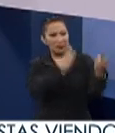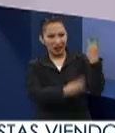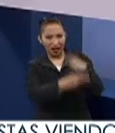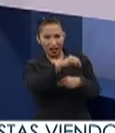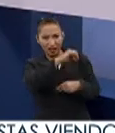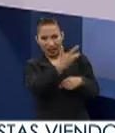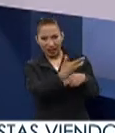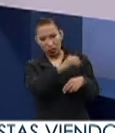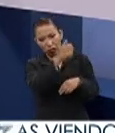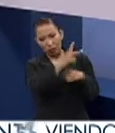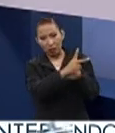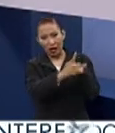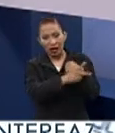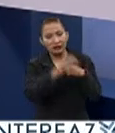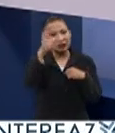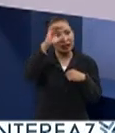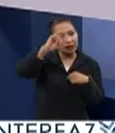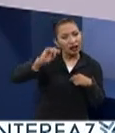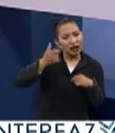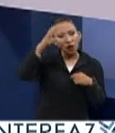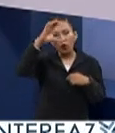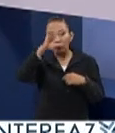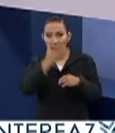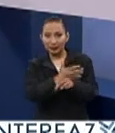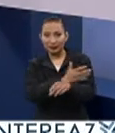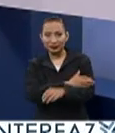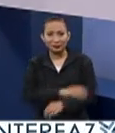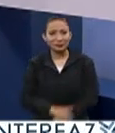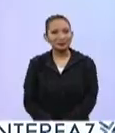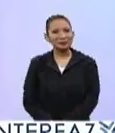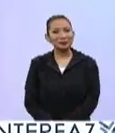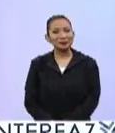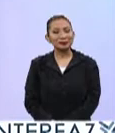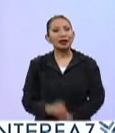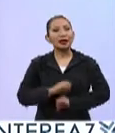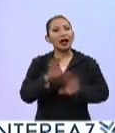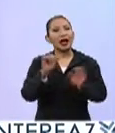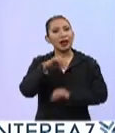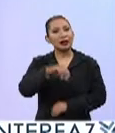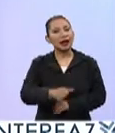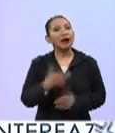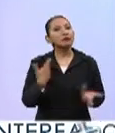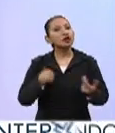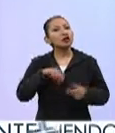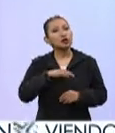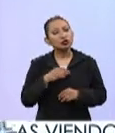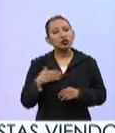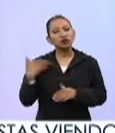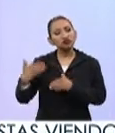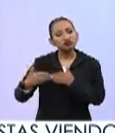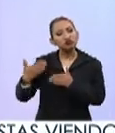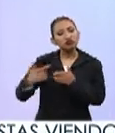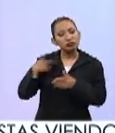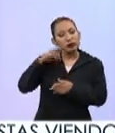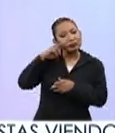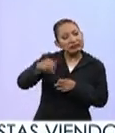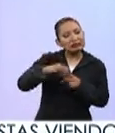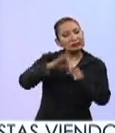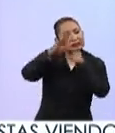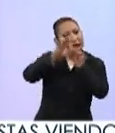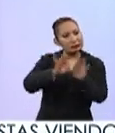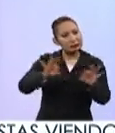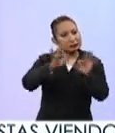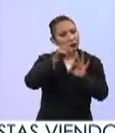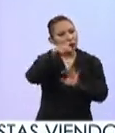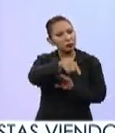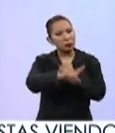y mucho más. Ciencia, tecnología, cultura. Acompáñenos. Así es, Ana Cristina, hemos venido haciendo énfasis,